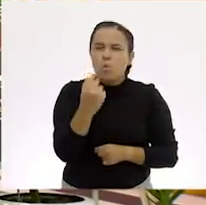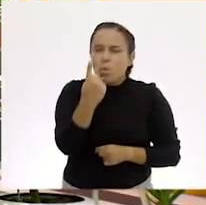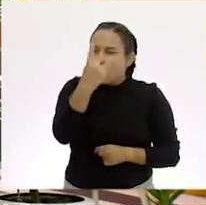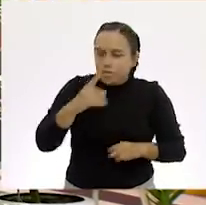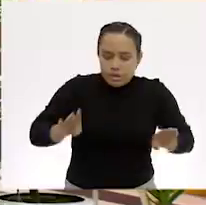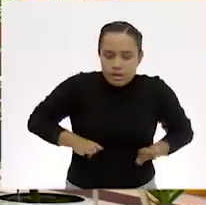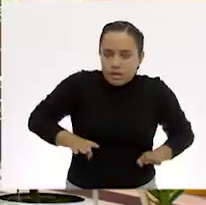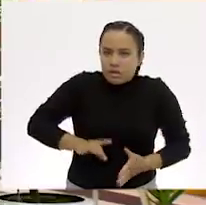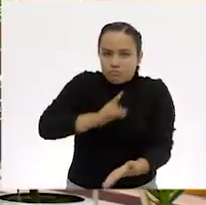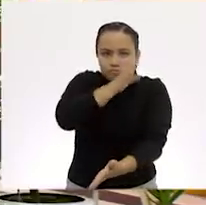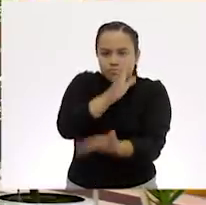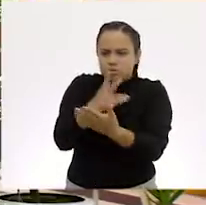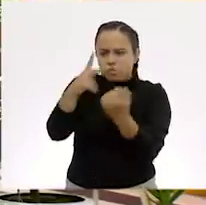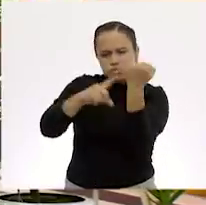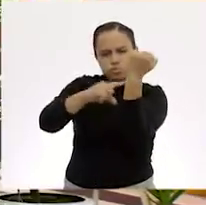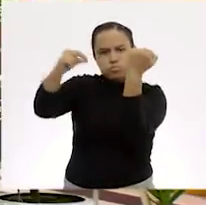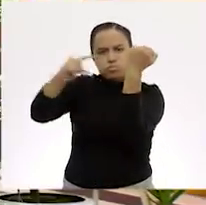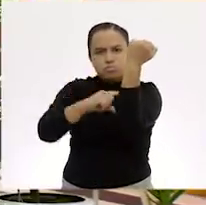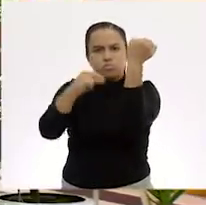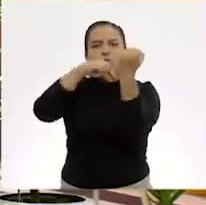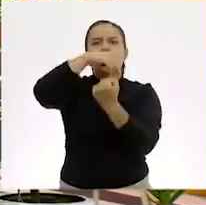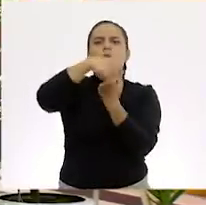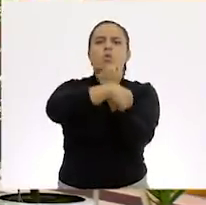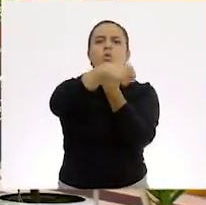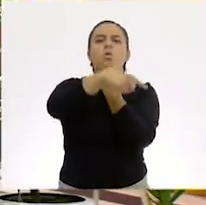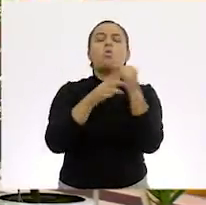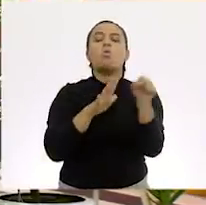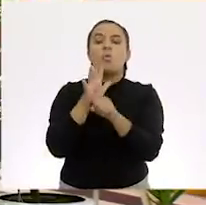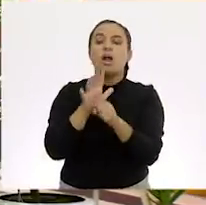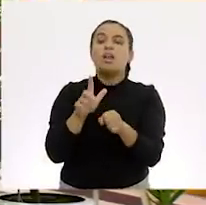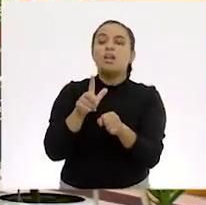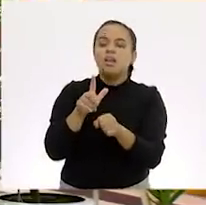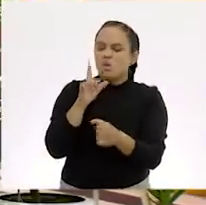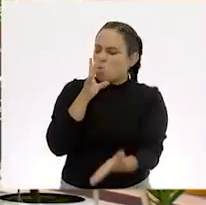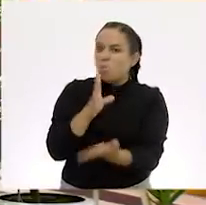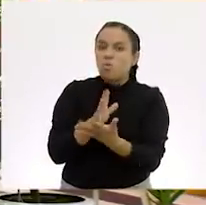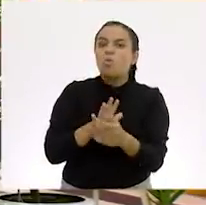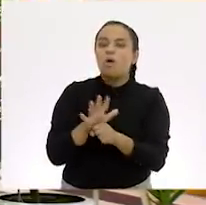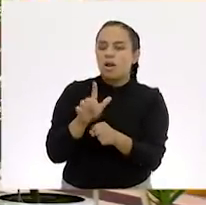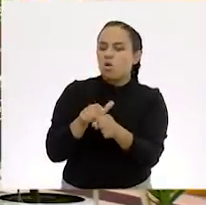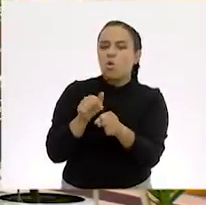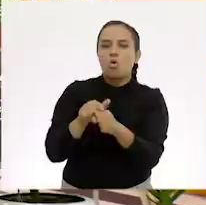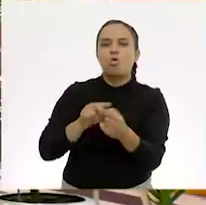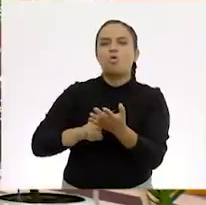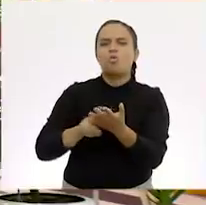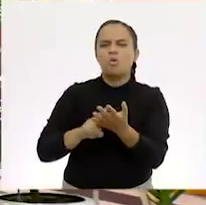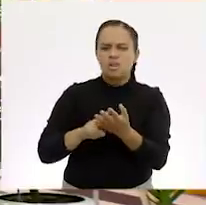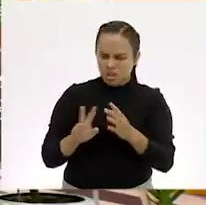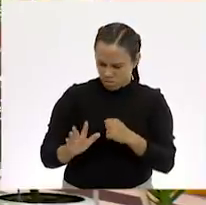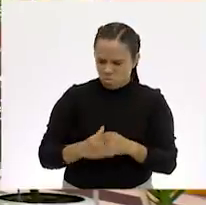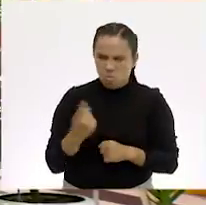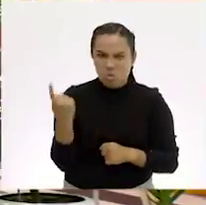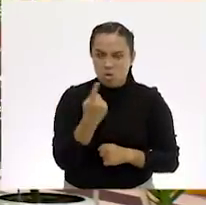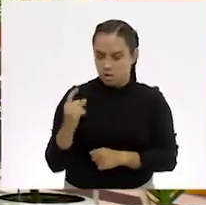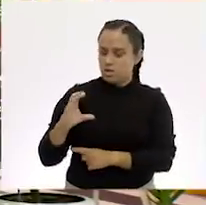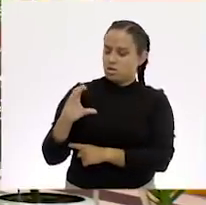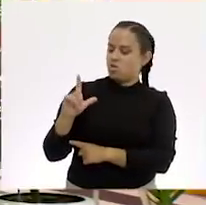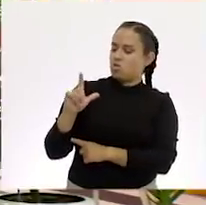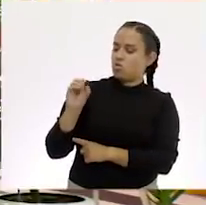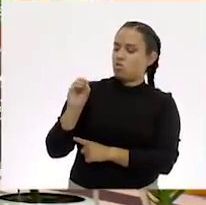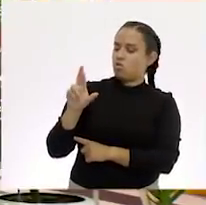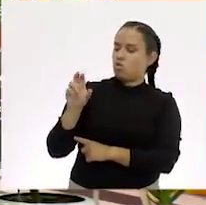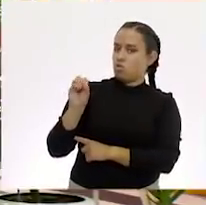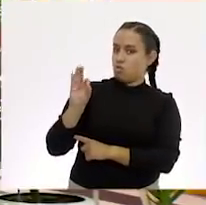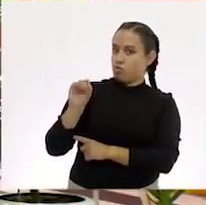muy peculiar de esas hojas es que son de color verde. Y eso Cierto. se debe a la clorofila.